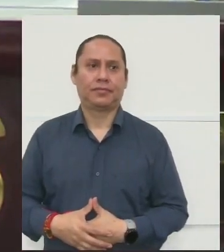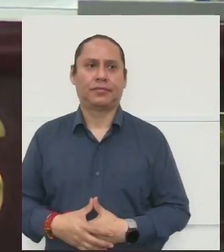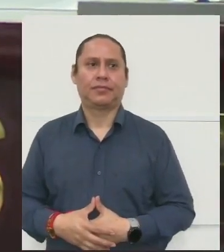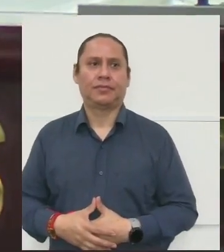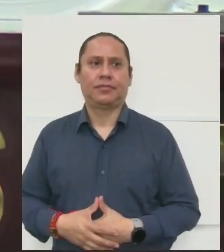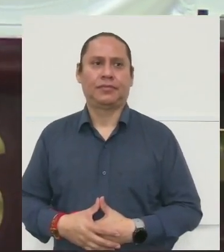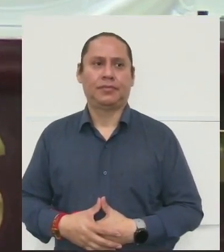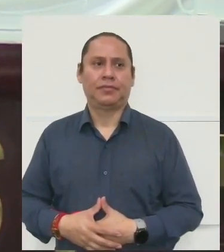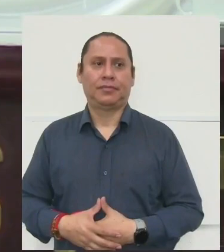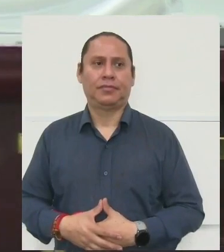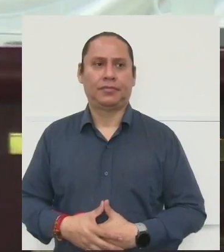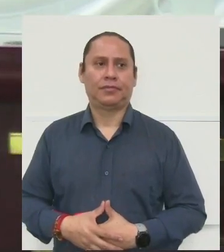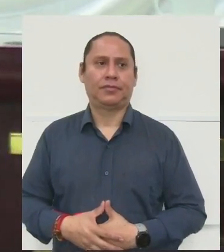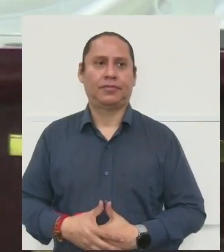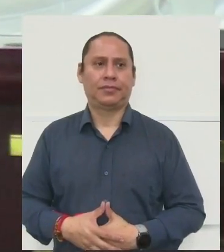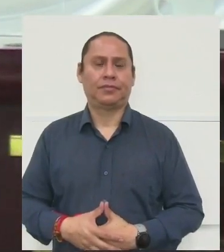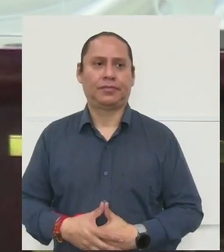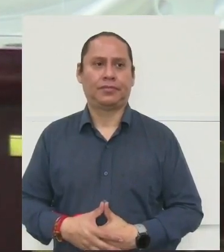retirarse